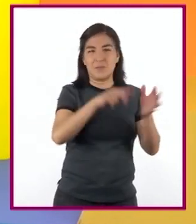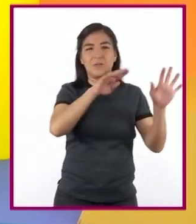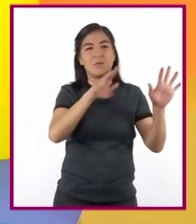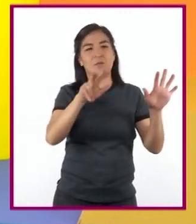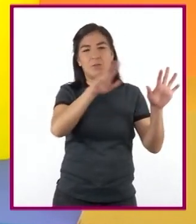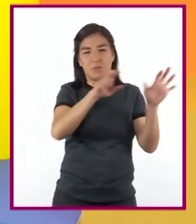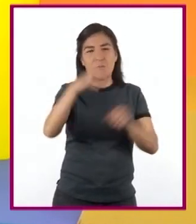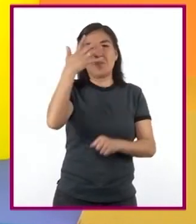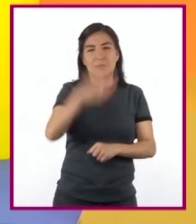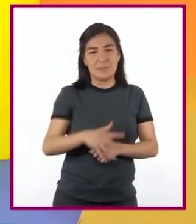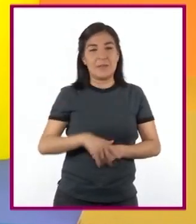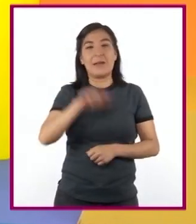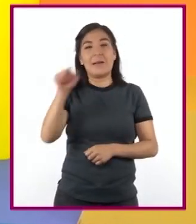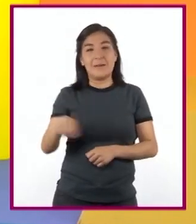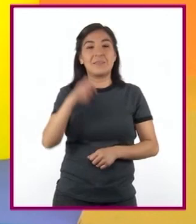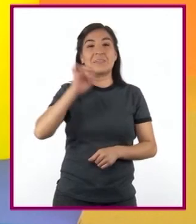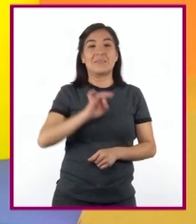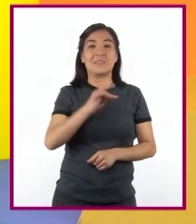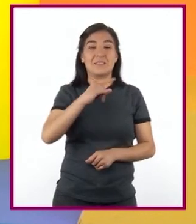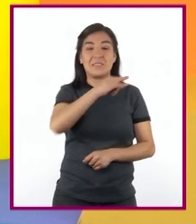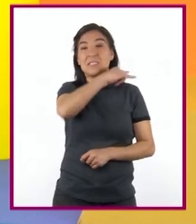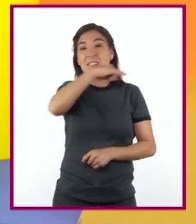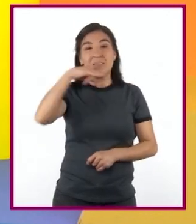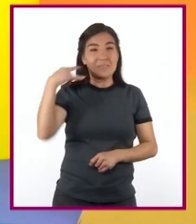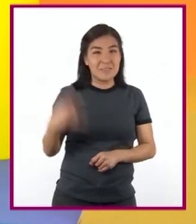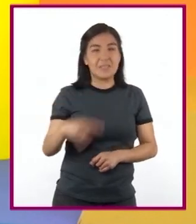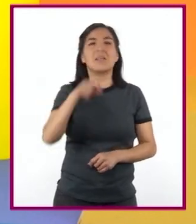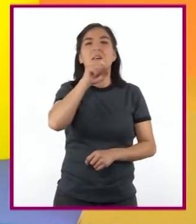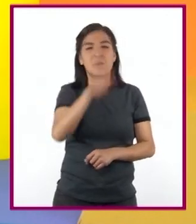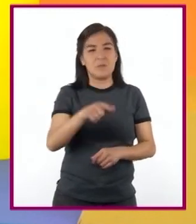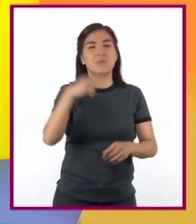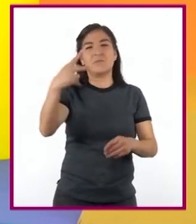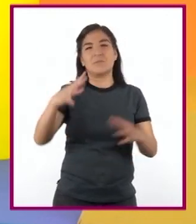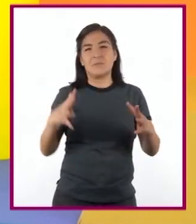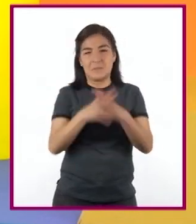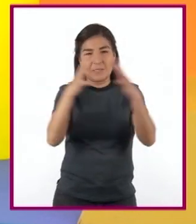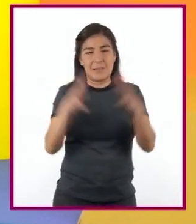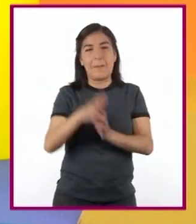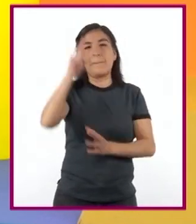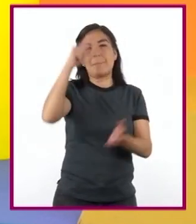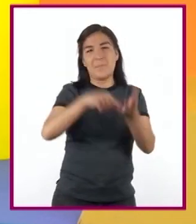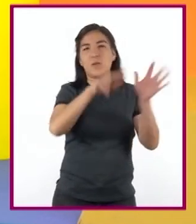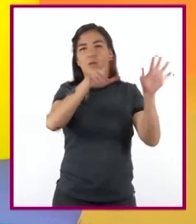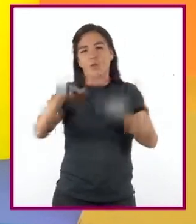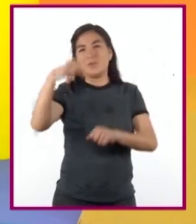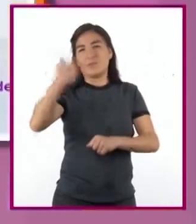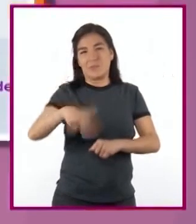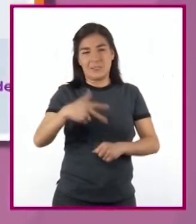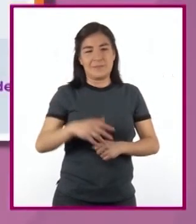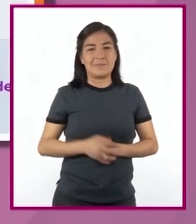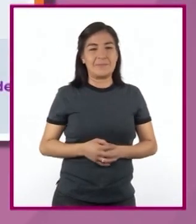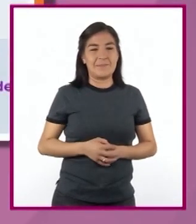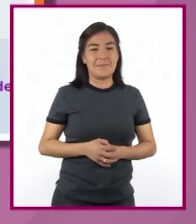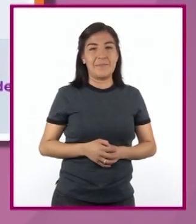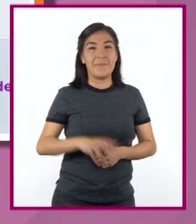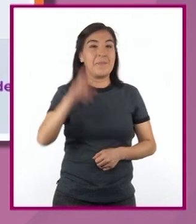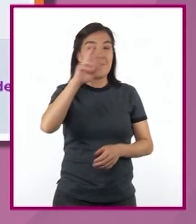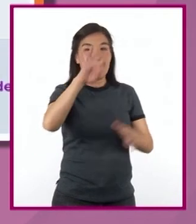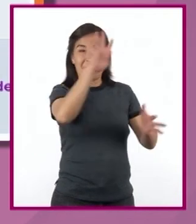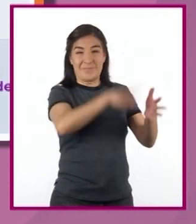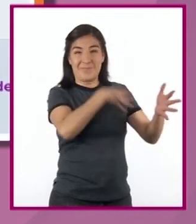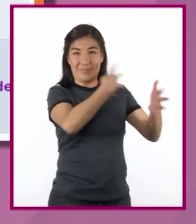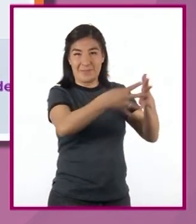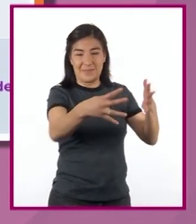Bernardo O'Higgins enfrentó al ejército realista desde 1813. En la siguiente